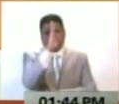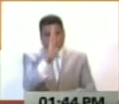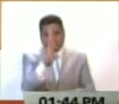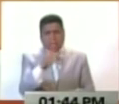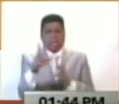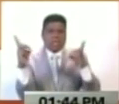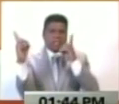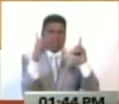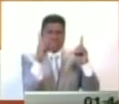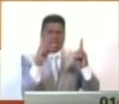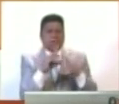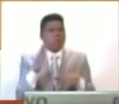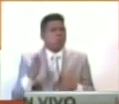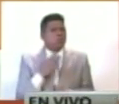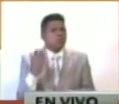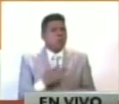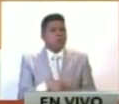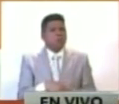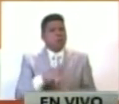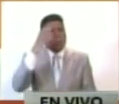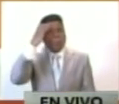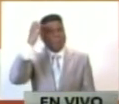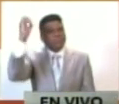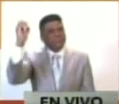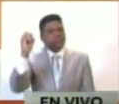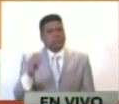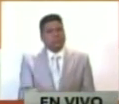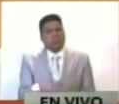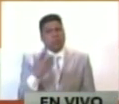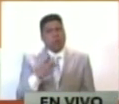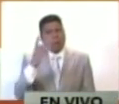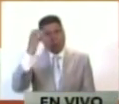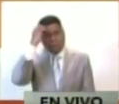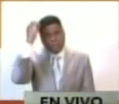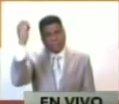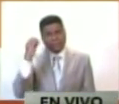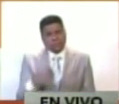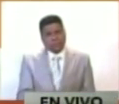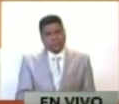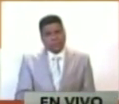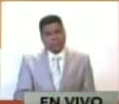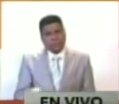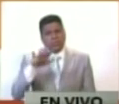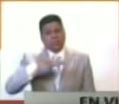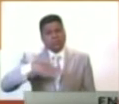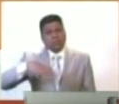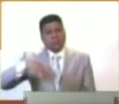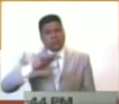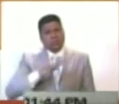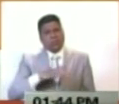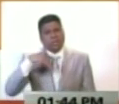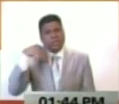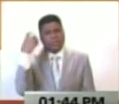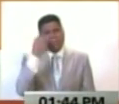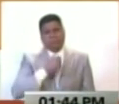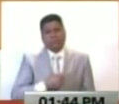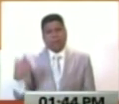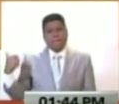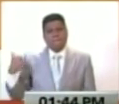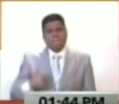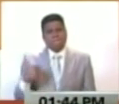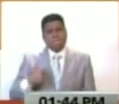diálogo, ¿cuál sería su opinión? Me gustaría saber cuál es su opinión sobre la posición que ha asumido la MUD sobre